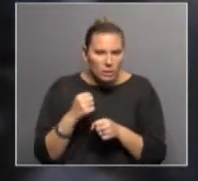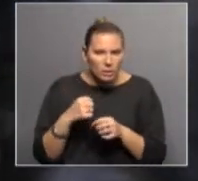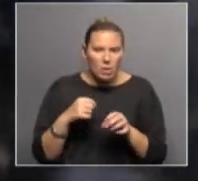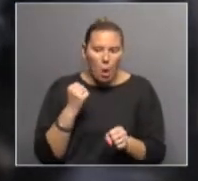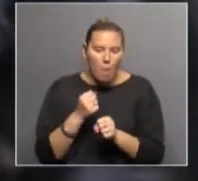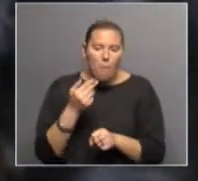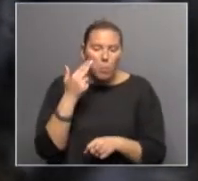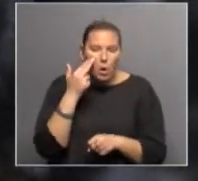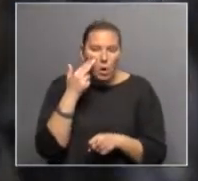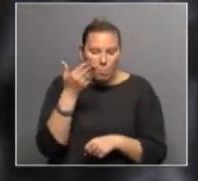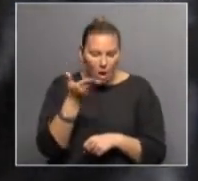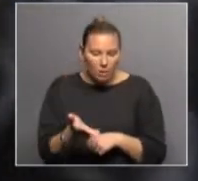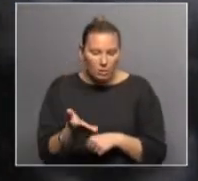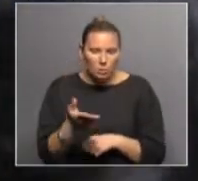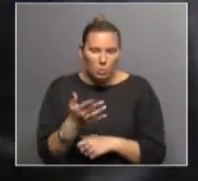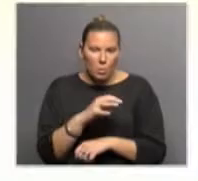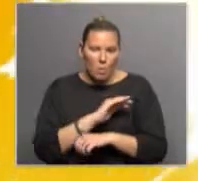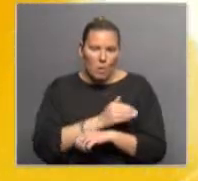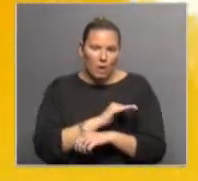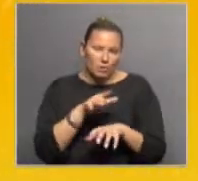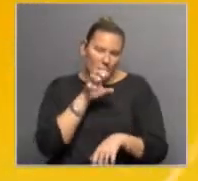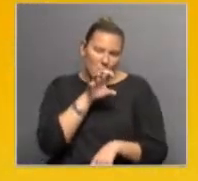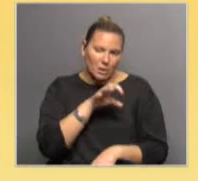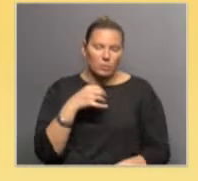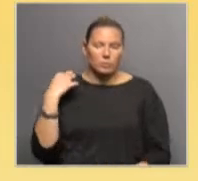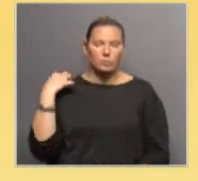de comportamiento de mascotas, en este caso de perros.